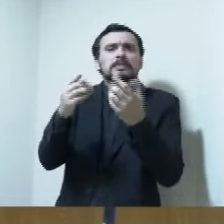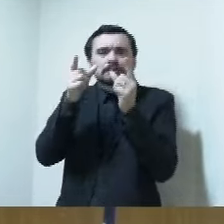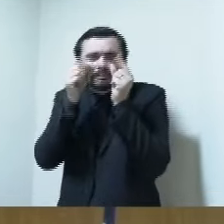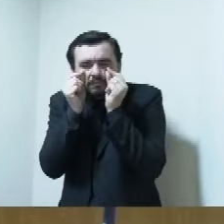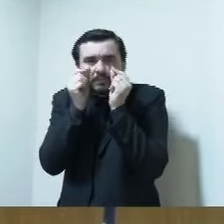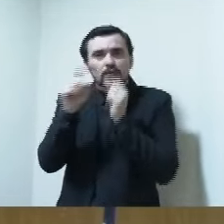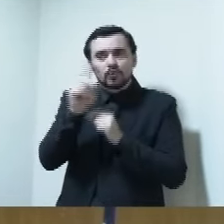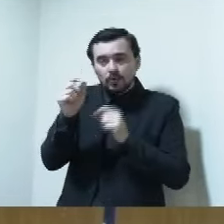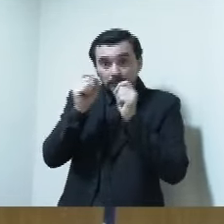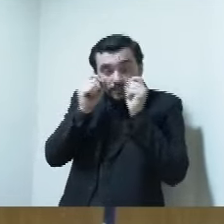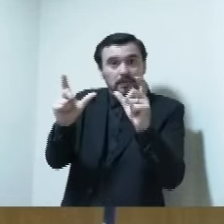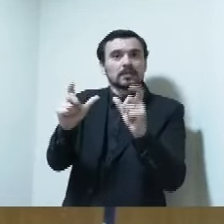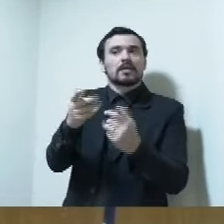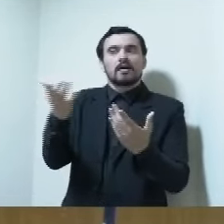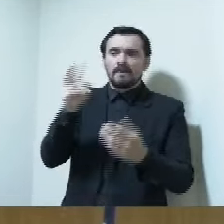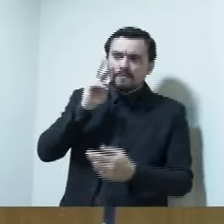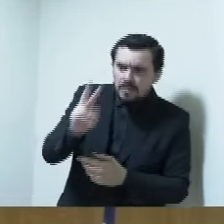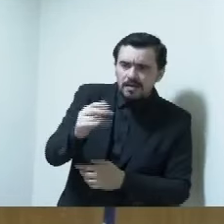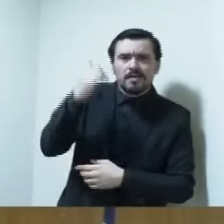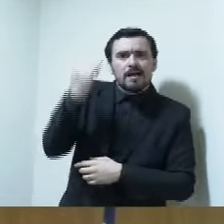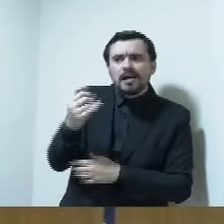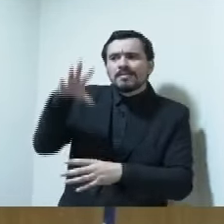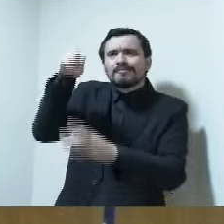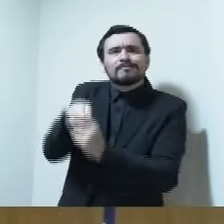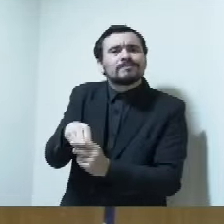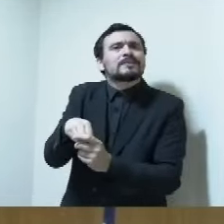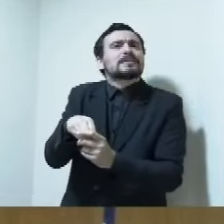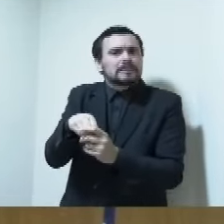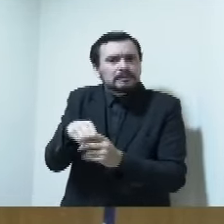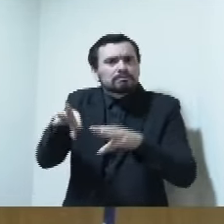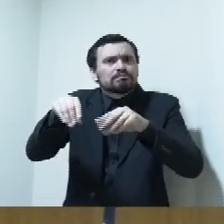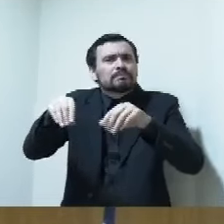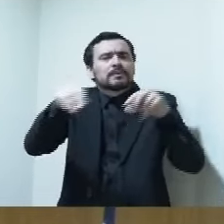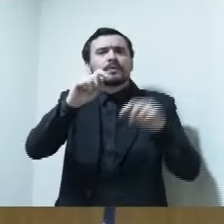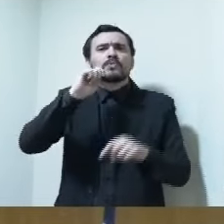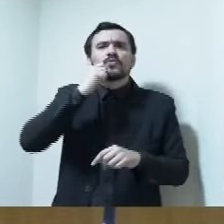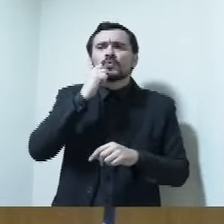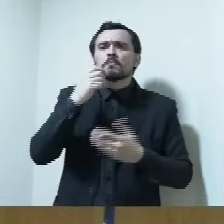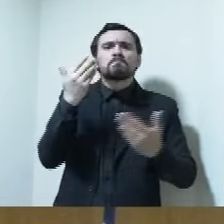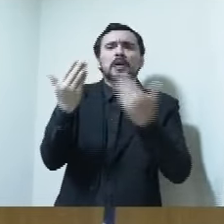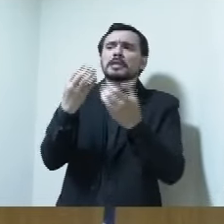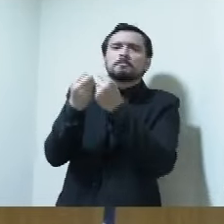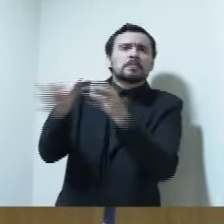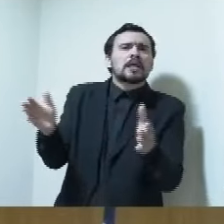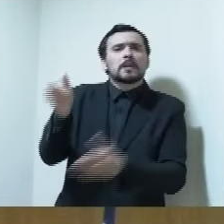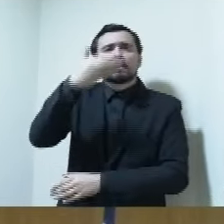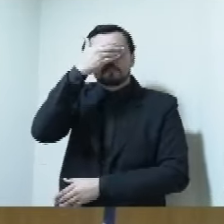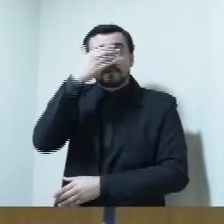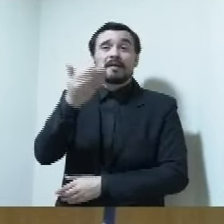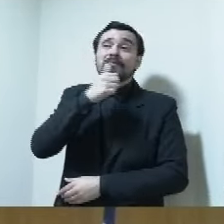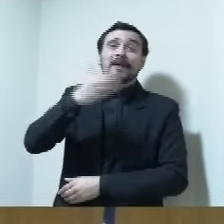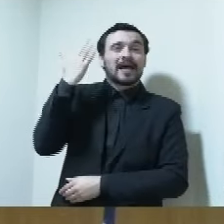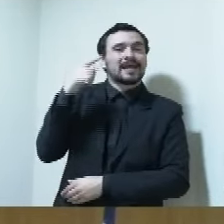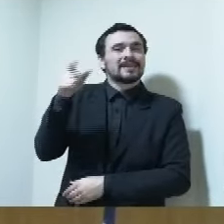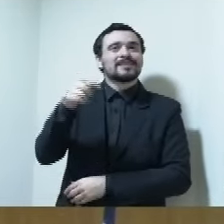abandonar nuestra antigua imagen de misteriosa isla rodeada de tierra, que parece haberse caído del mapa, como decía nuestro gran Augusto Roa